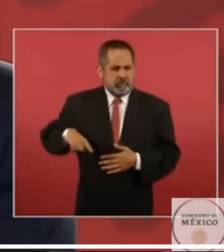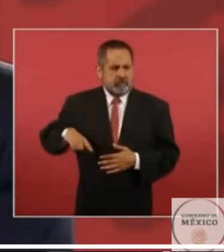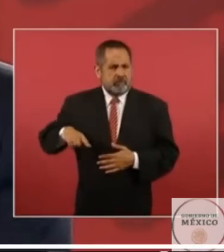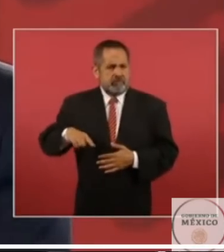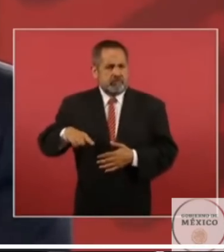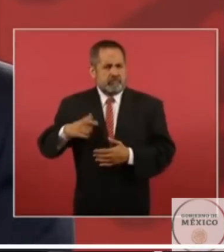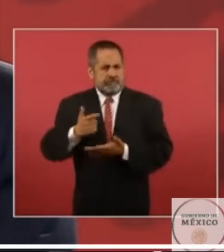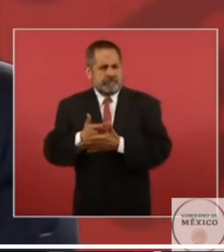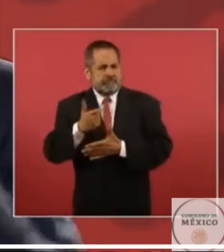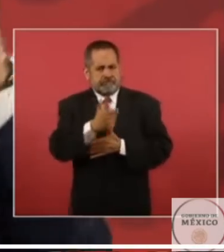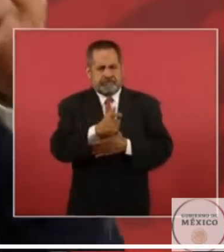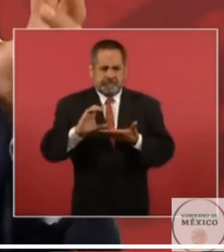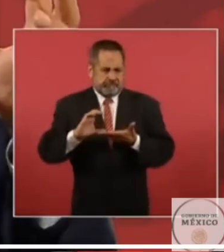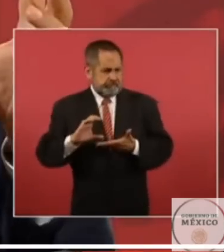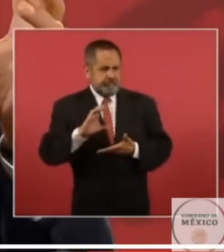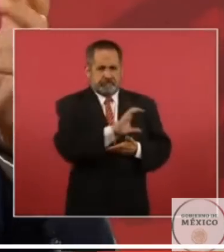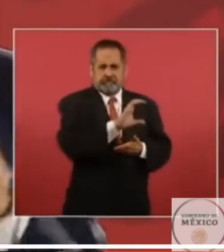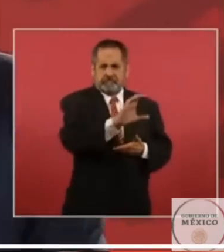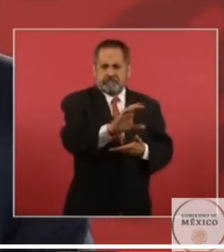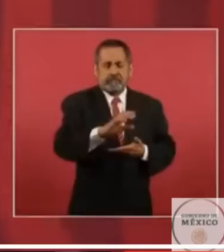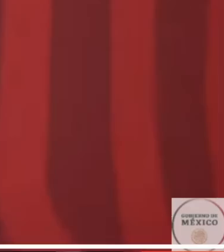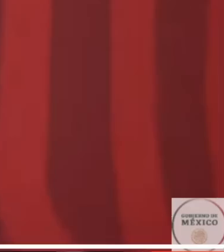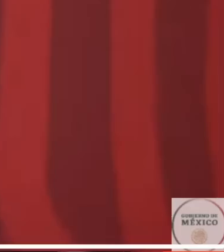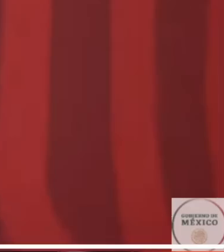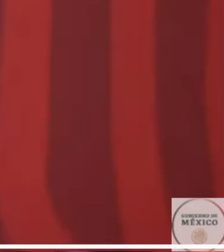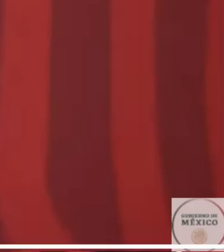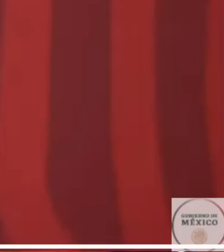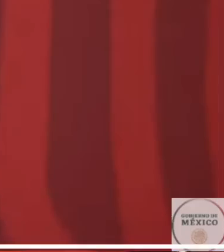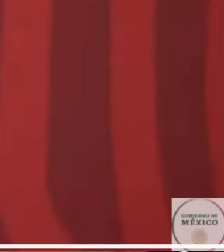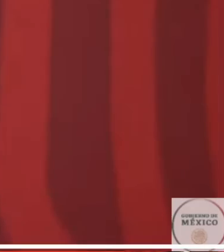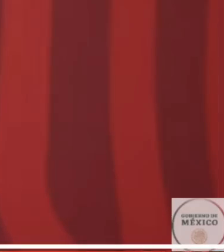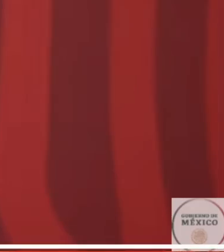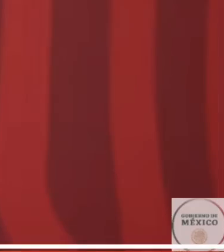privadas de estas corporaciones en deuda pública.